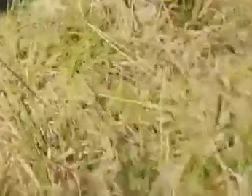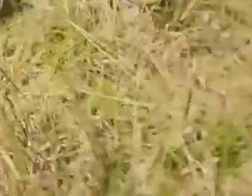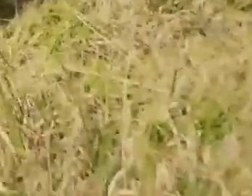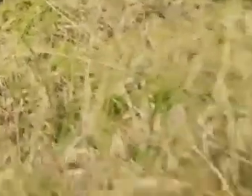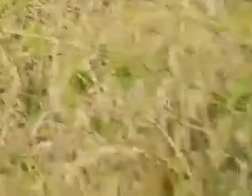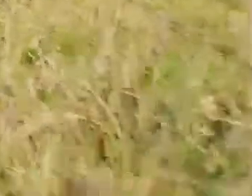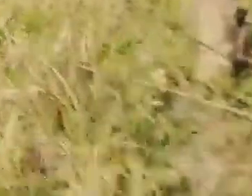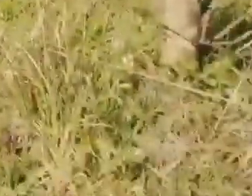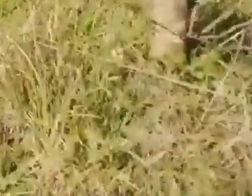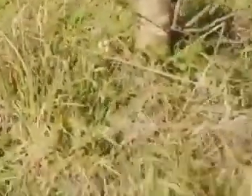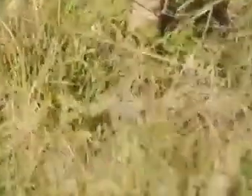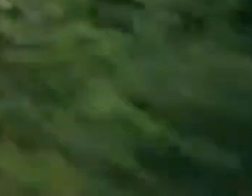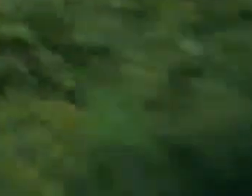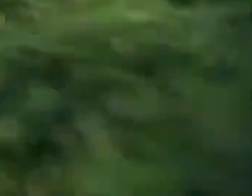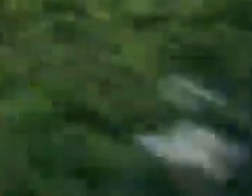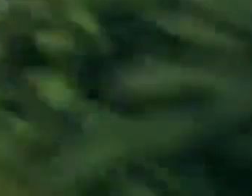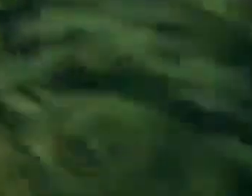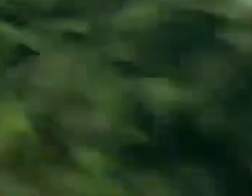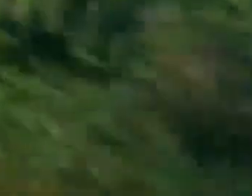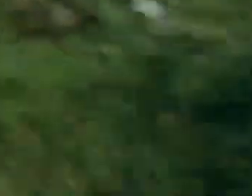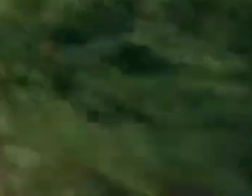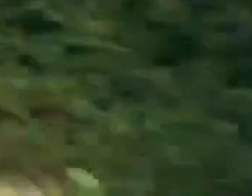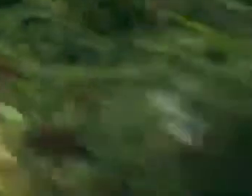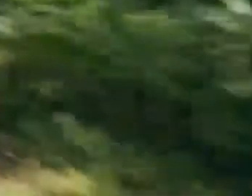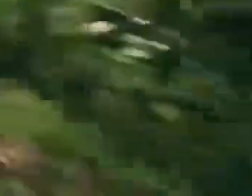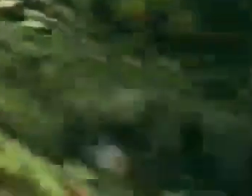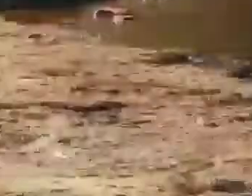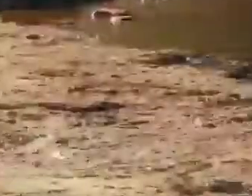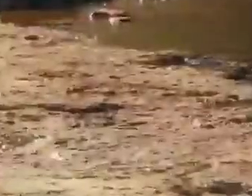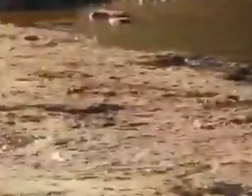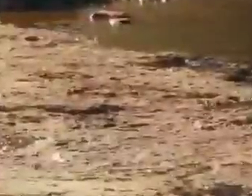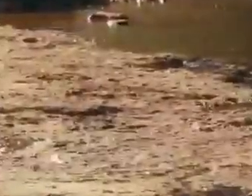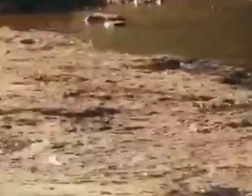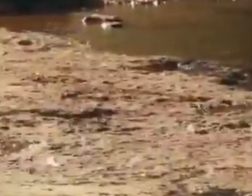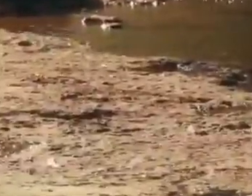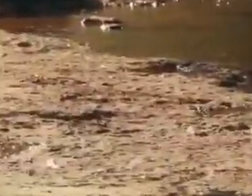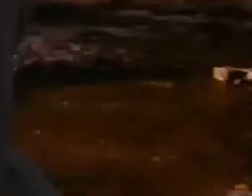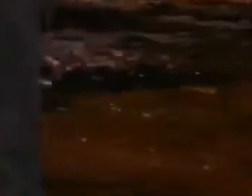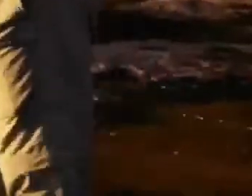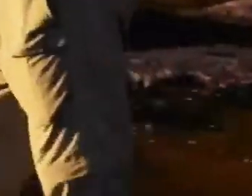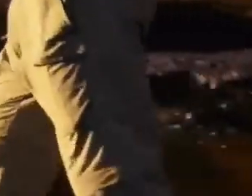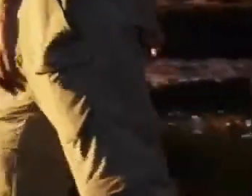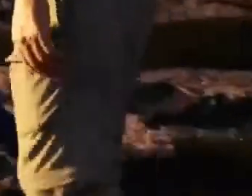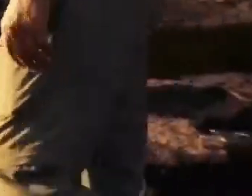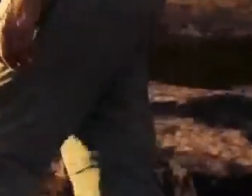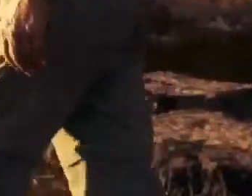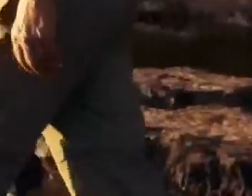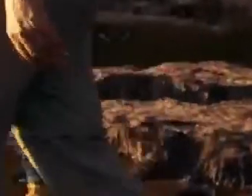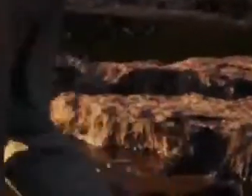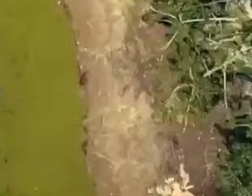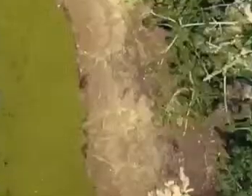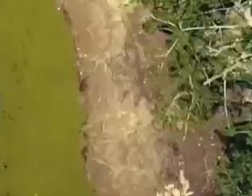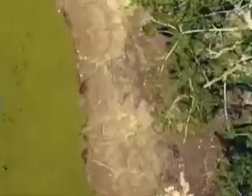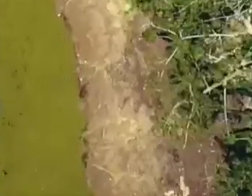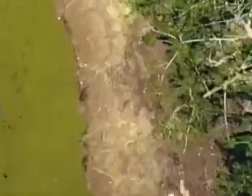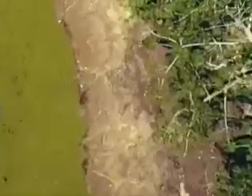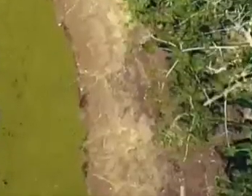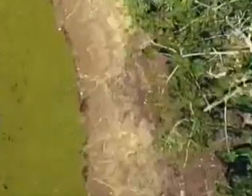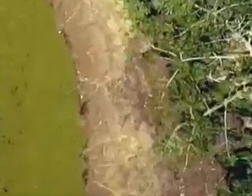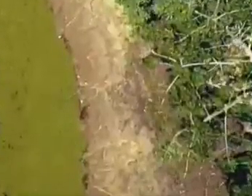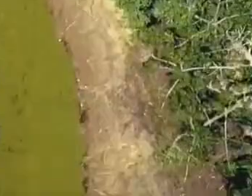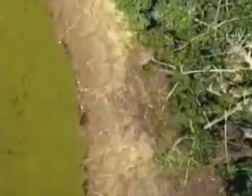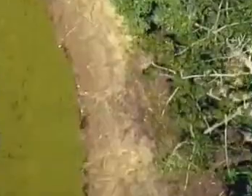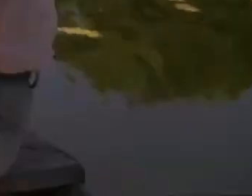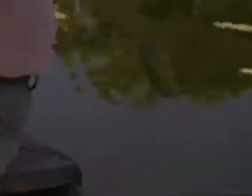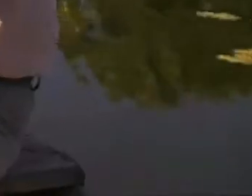Hay muchas cosas que hablar, hay muchas cosas que cuidar, hay muchas cosas que unir. Y esto es bueno, que las dos experiencias que